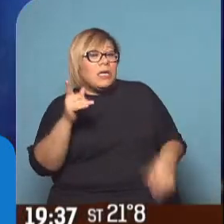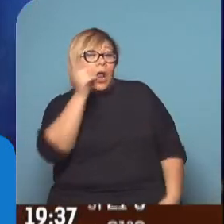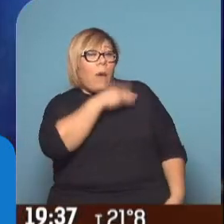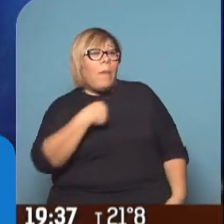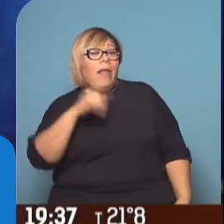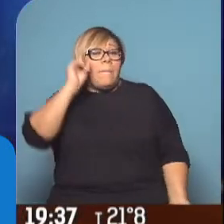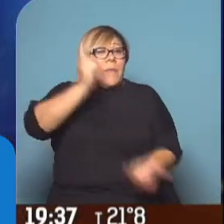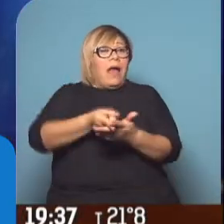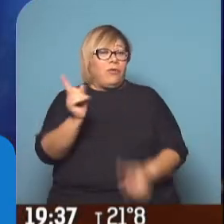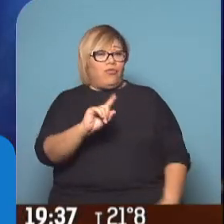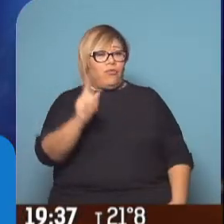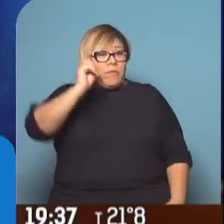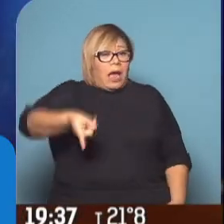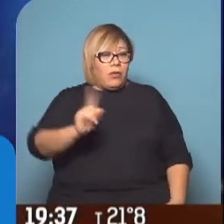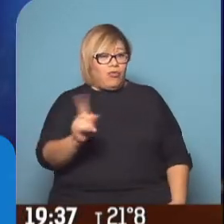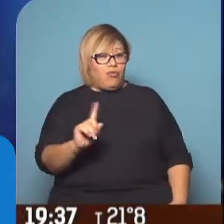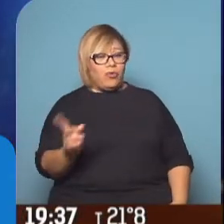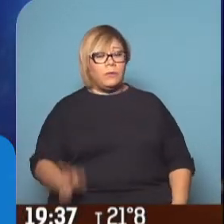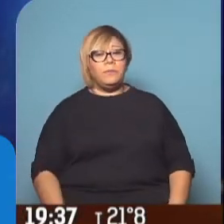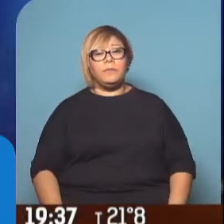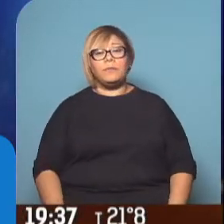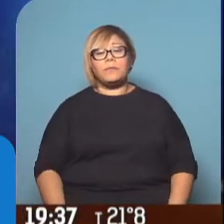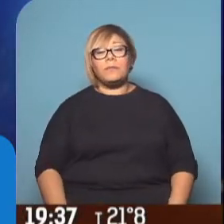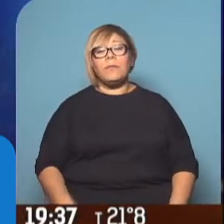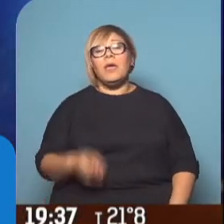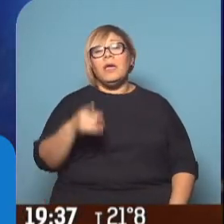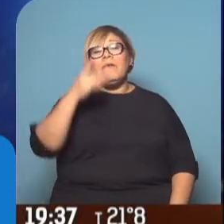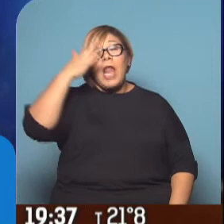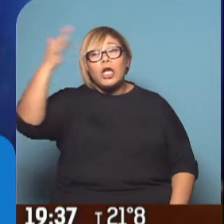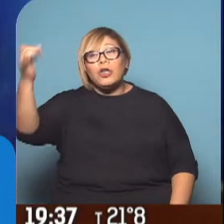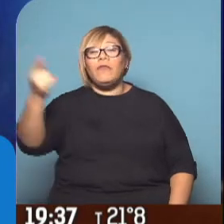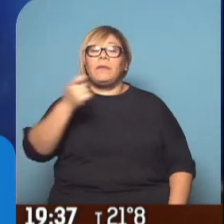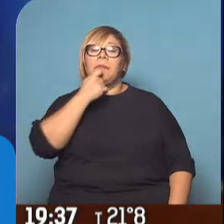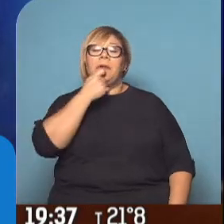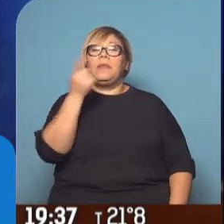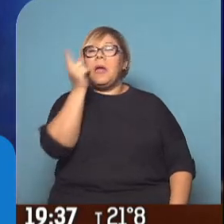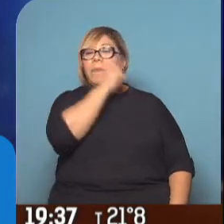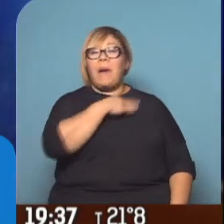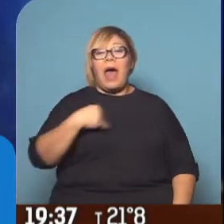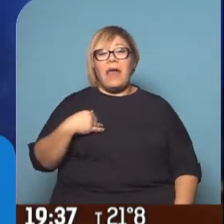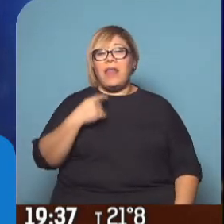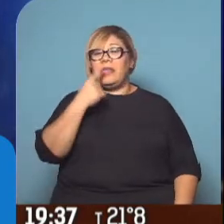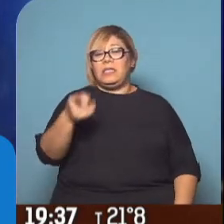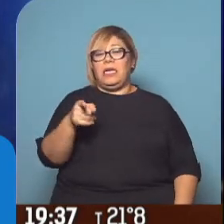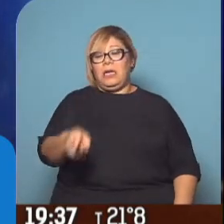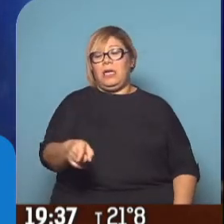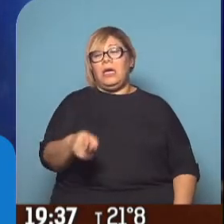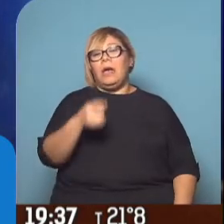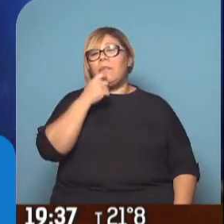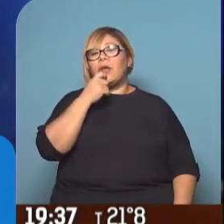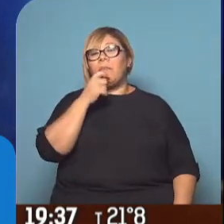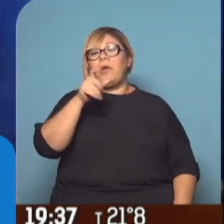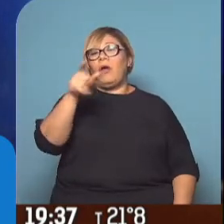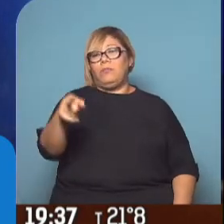otro tema, porque eso nos llevaría a una cuestión casi filosófica. Los padres podrían entonces determinar que esa persona es imputable, es decir, o